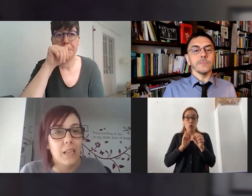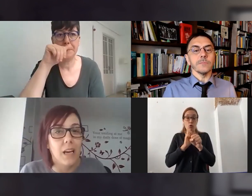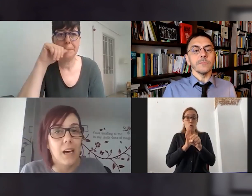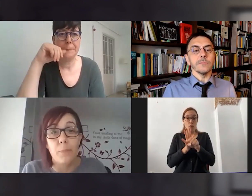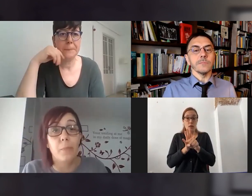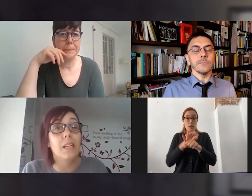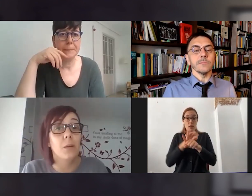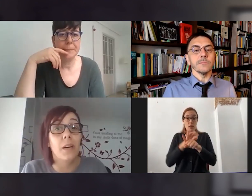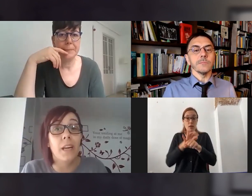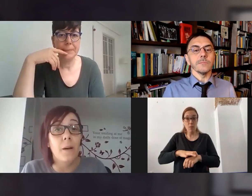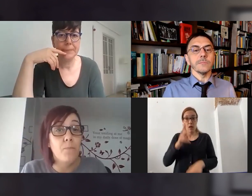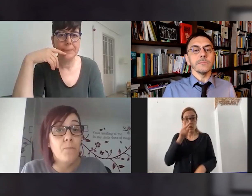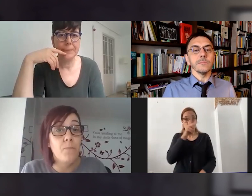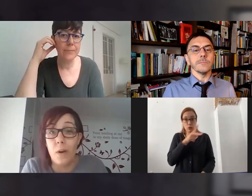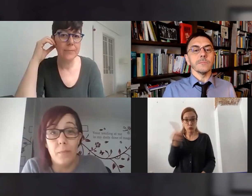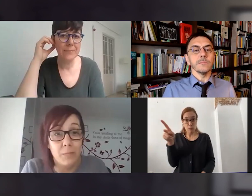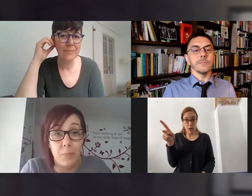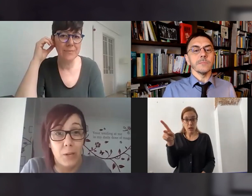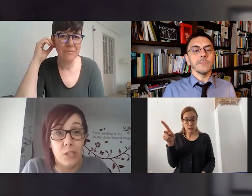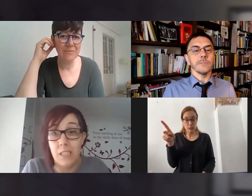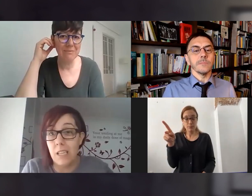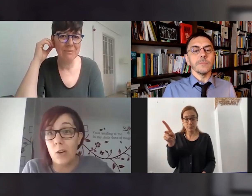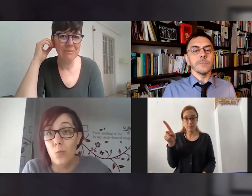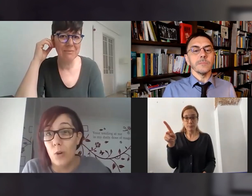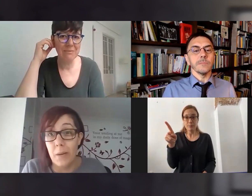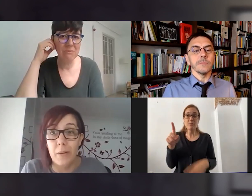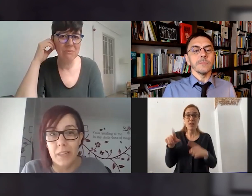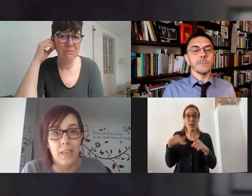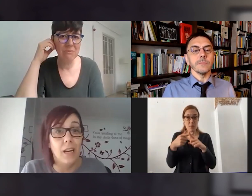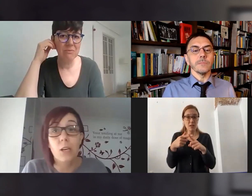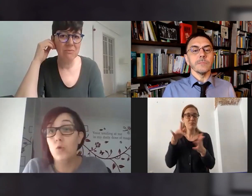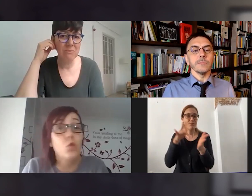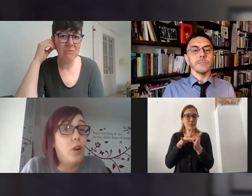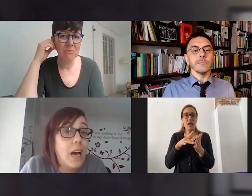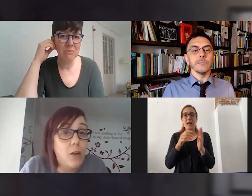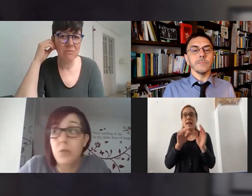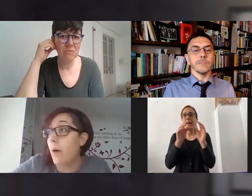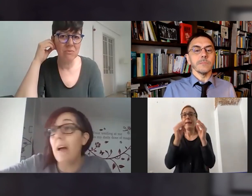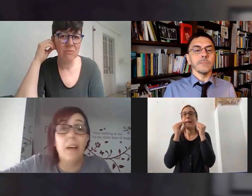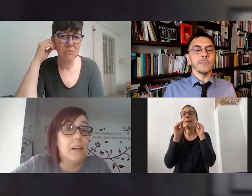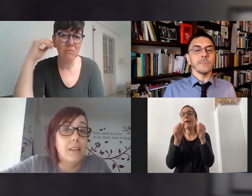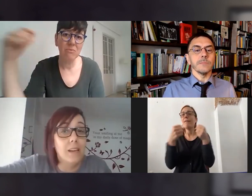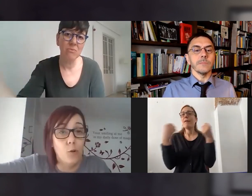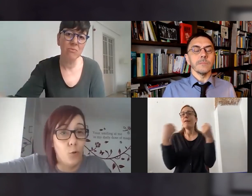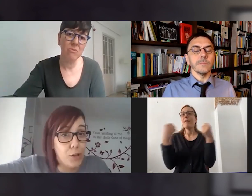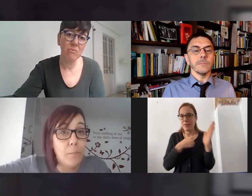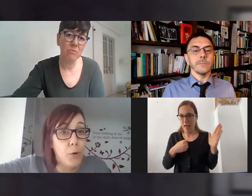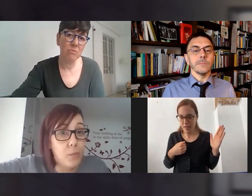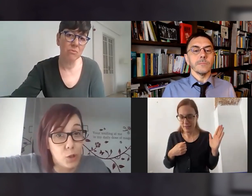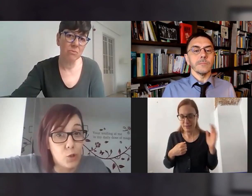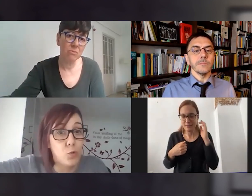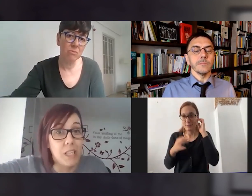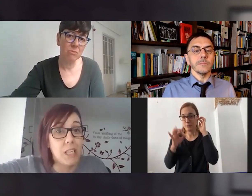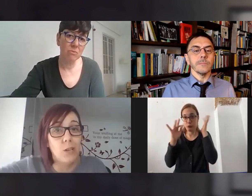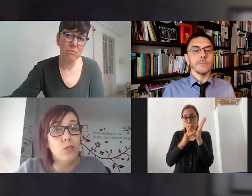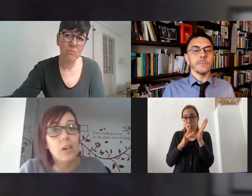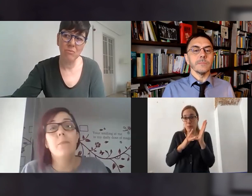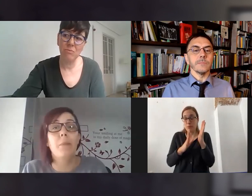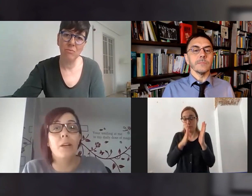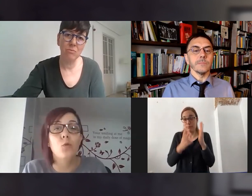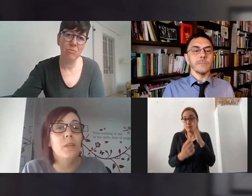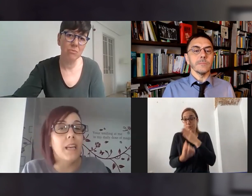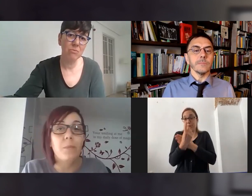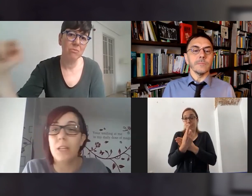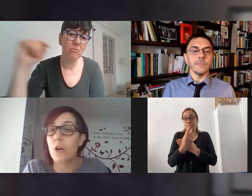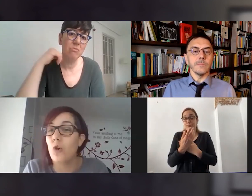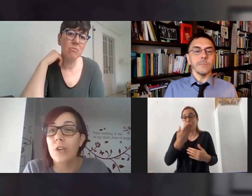muy malita. Y la primera semana, como además me pilló así, tenía como la nevera vacía. Y un colega, un chaval de aquí, que conocí en Podemos en sus inicios, me